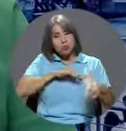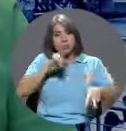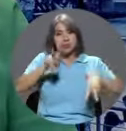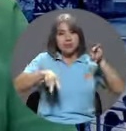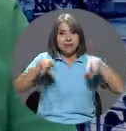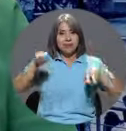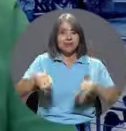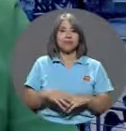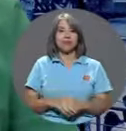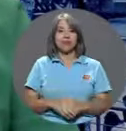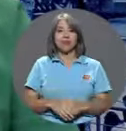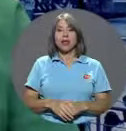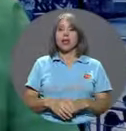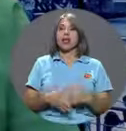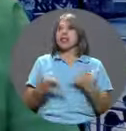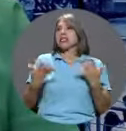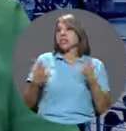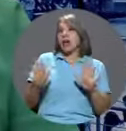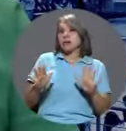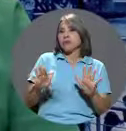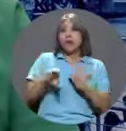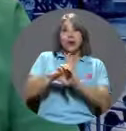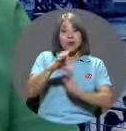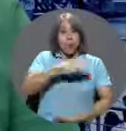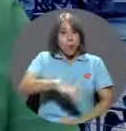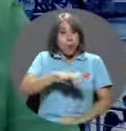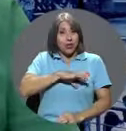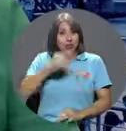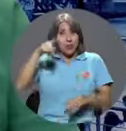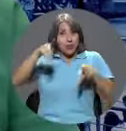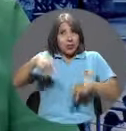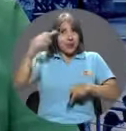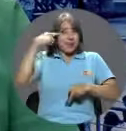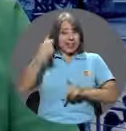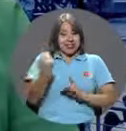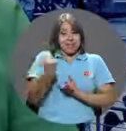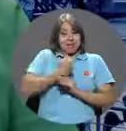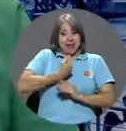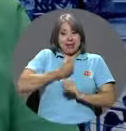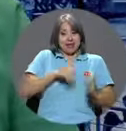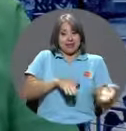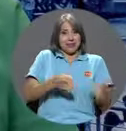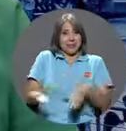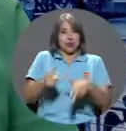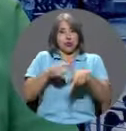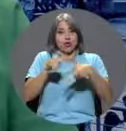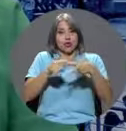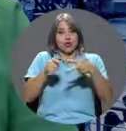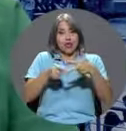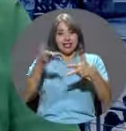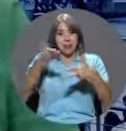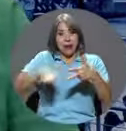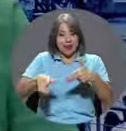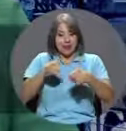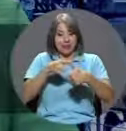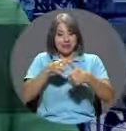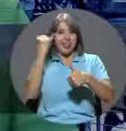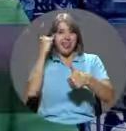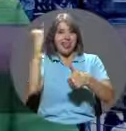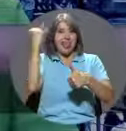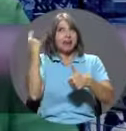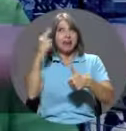un poco más adelantados, el comportamiento suicida comprende tres partes. Primero, la idea.